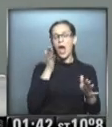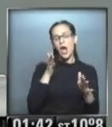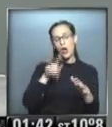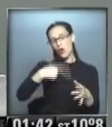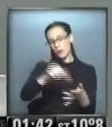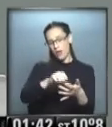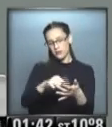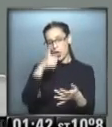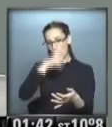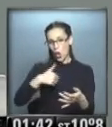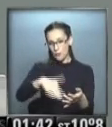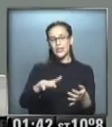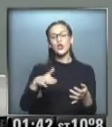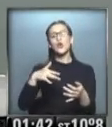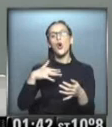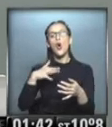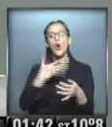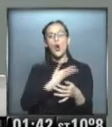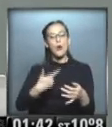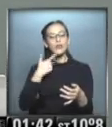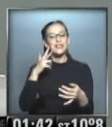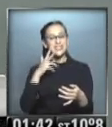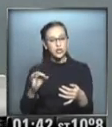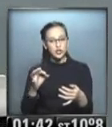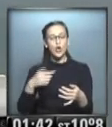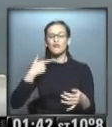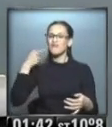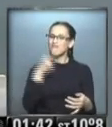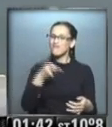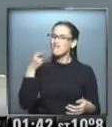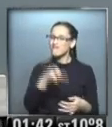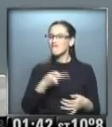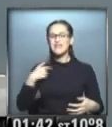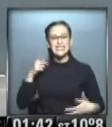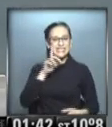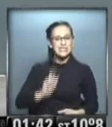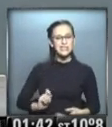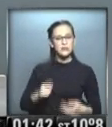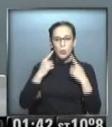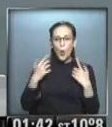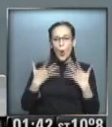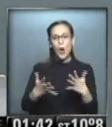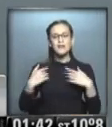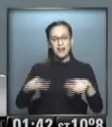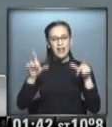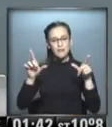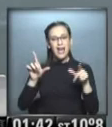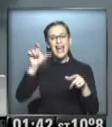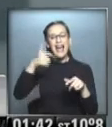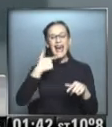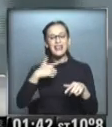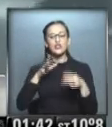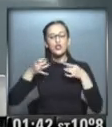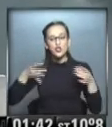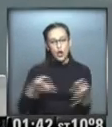gobierno sirio desafían a los Estados Unidos y sus aliados occidentales a mostrar las imágenes del uso de gases tóxicos